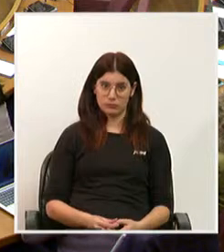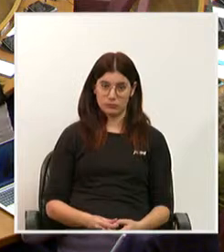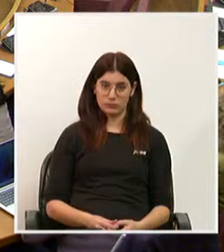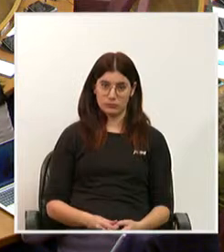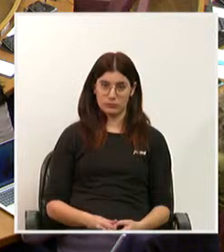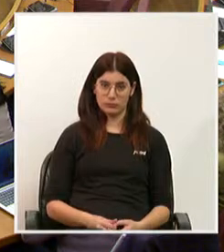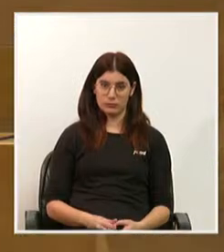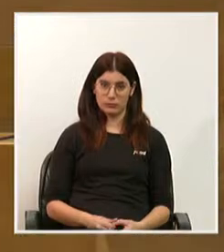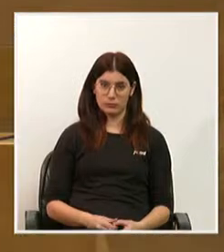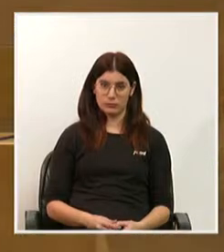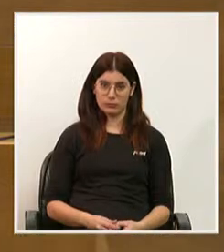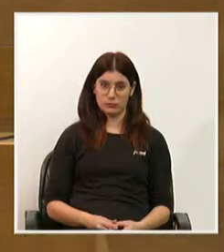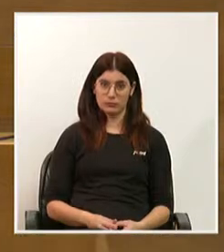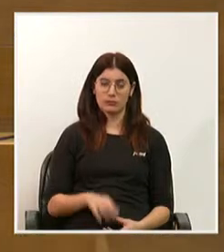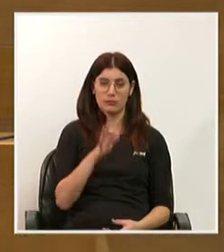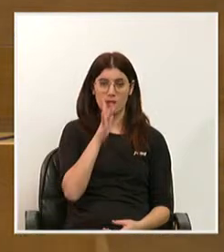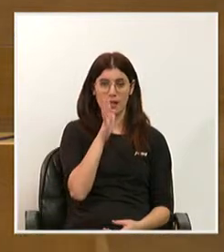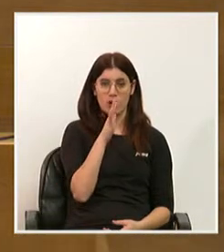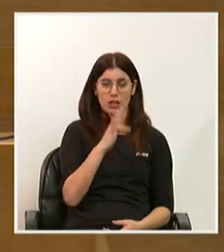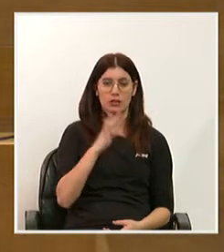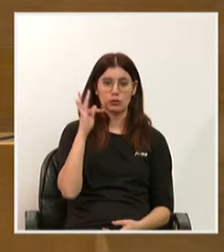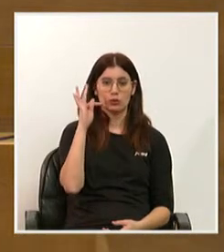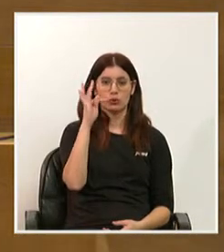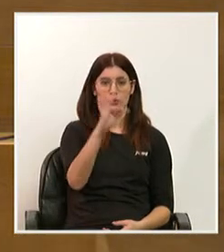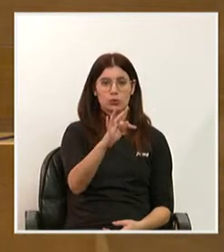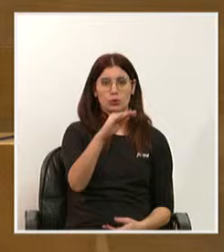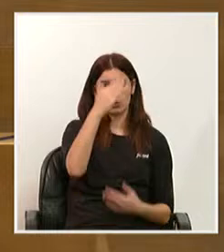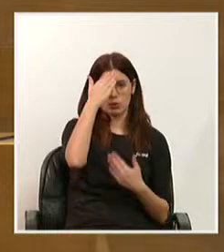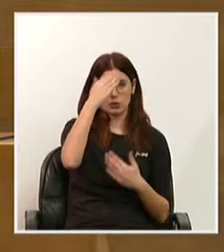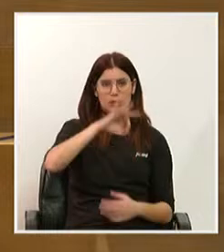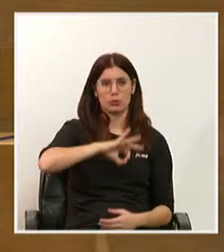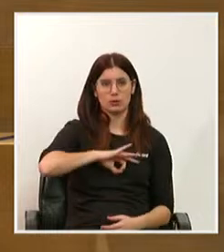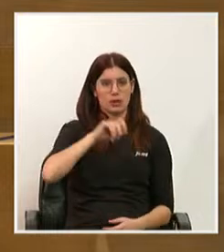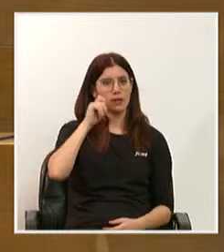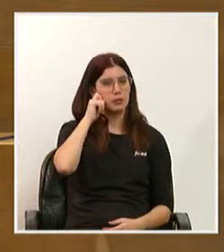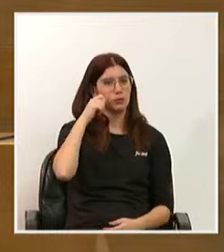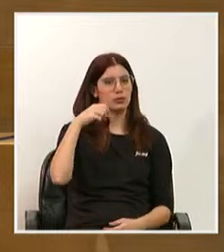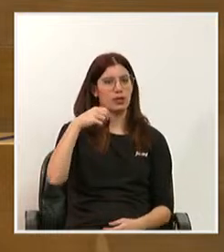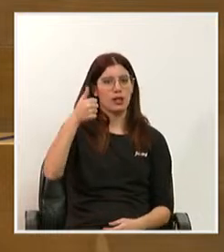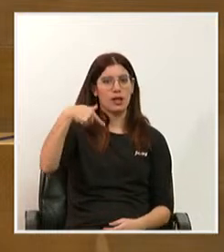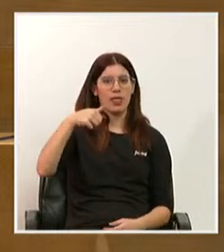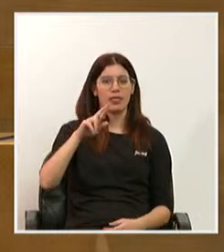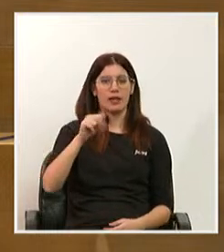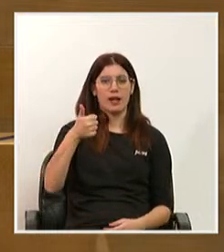Muñoz tiene la la palabra la ilustre diputada Andrea